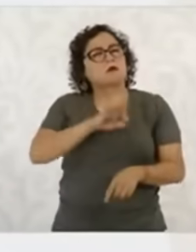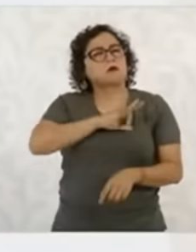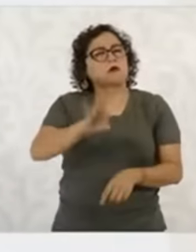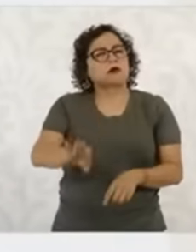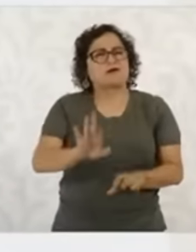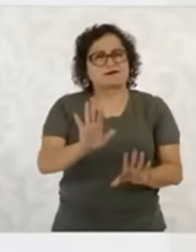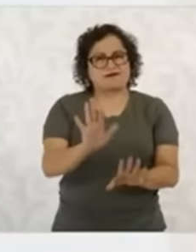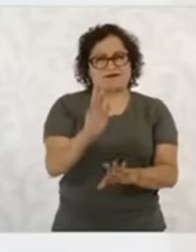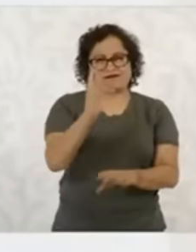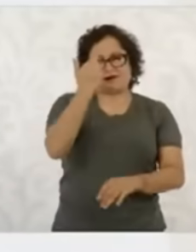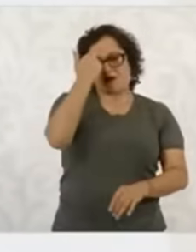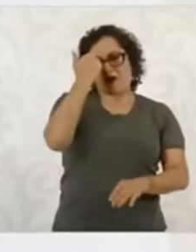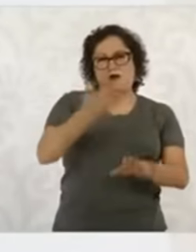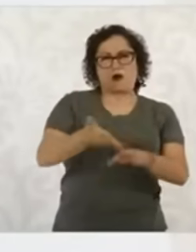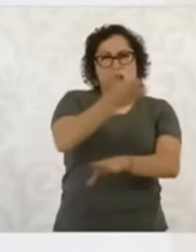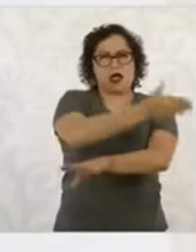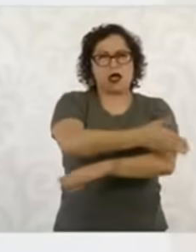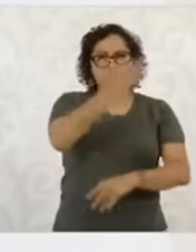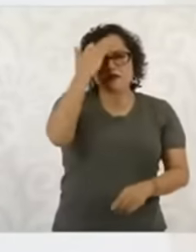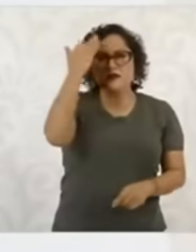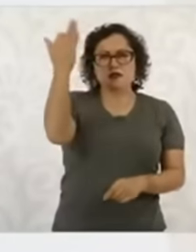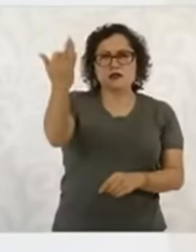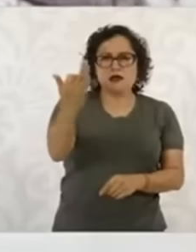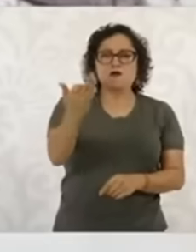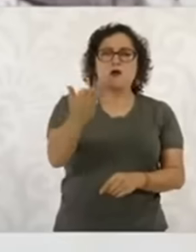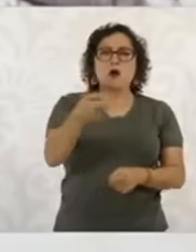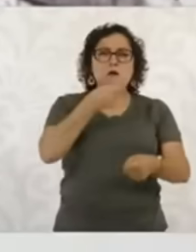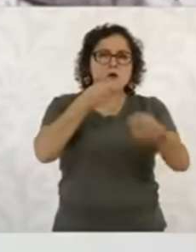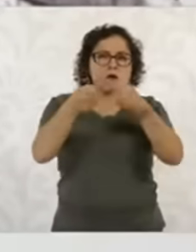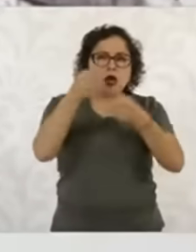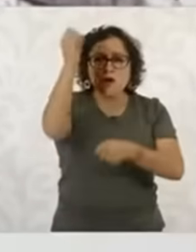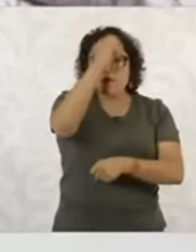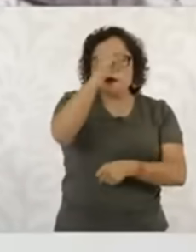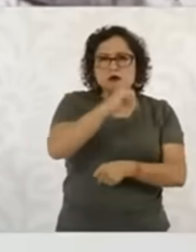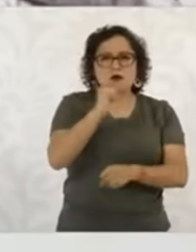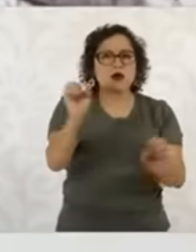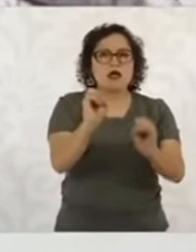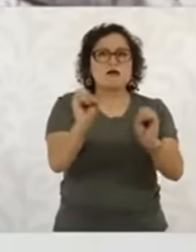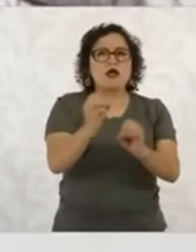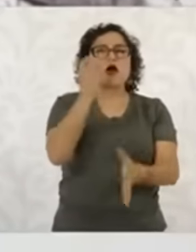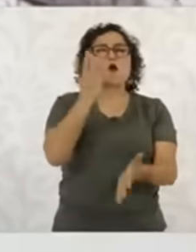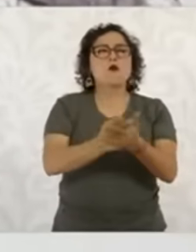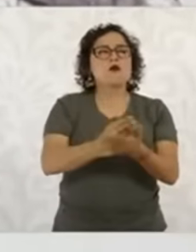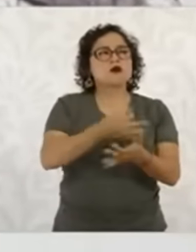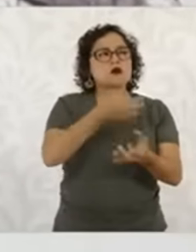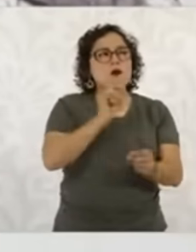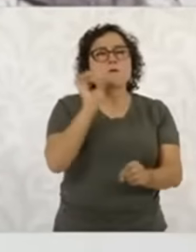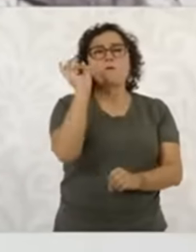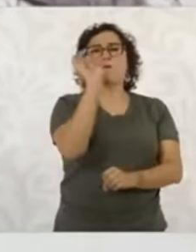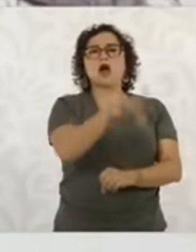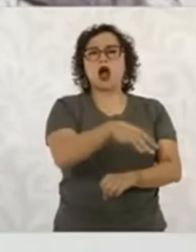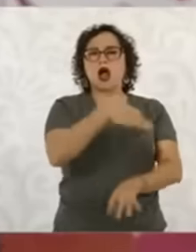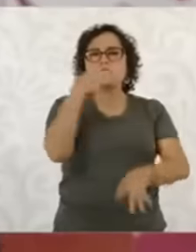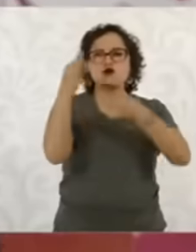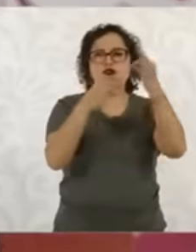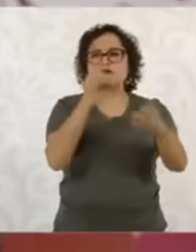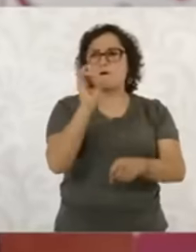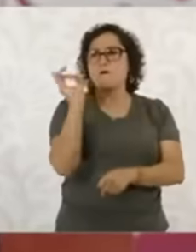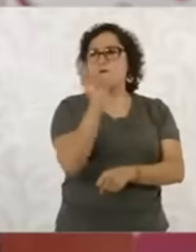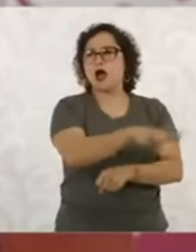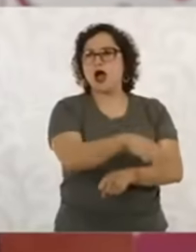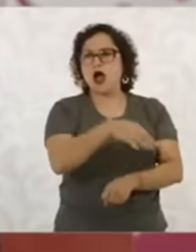creo. Nomás era la noticia del día, totalmente controlada,